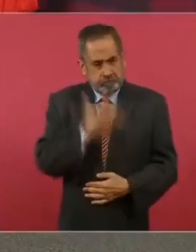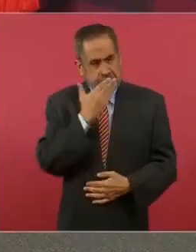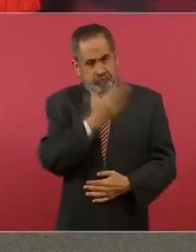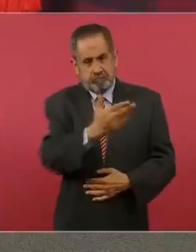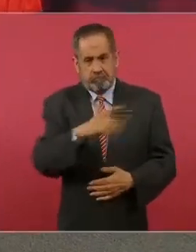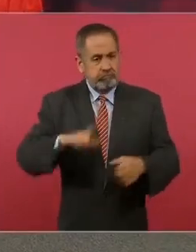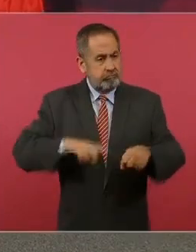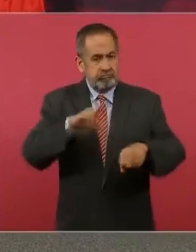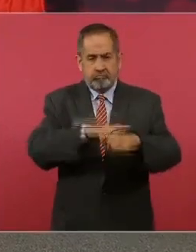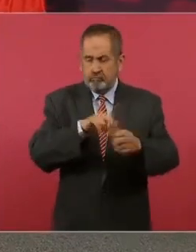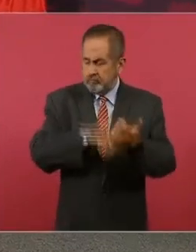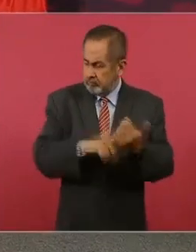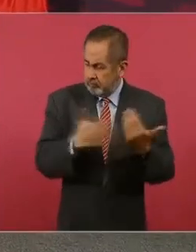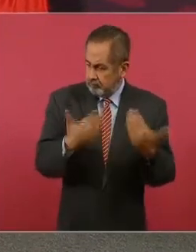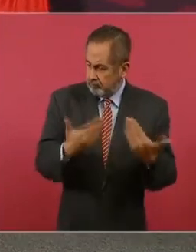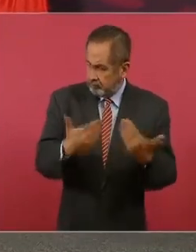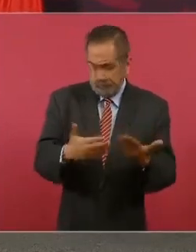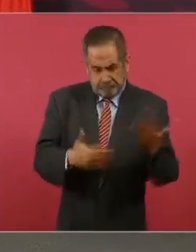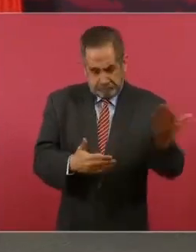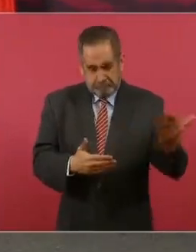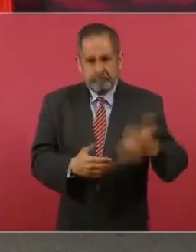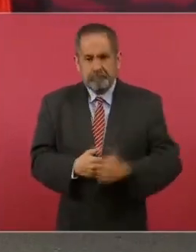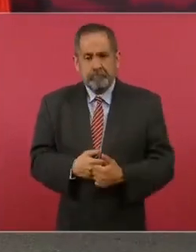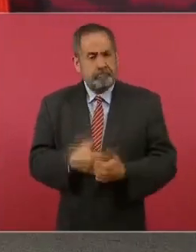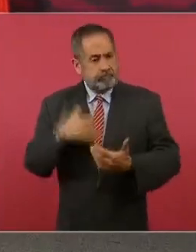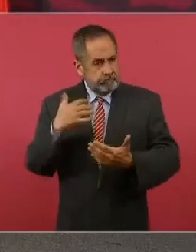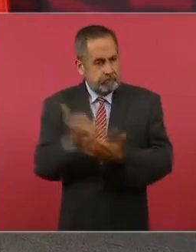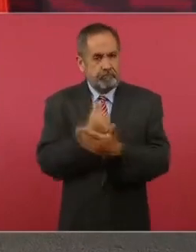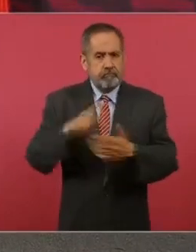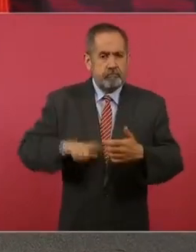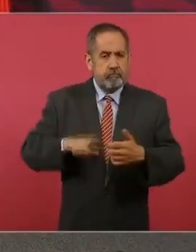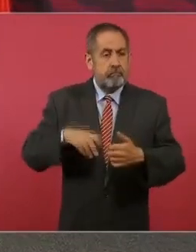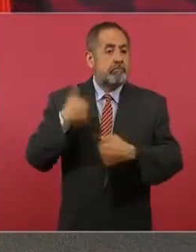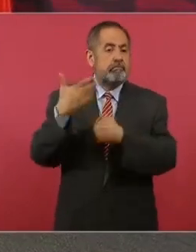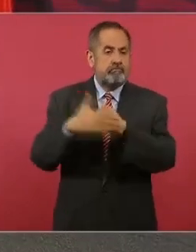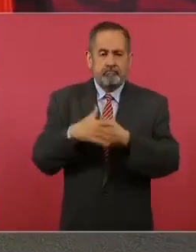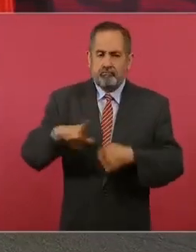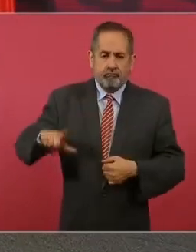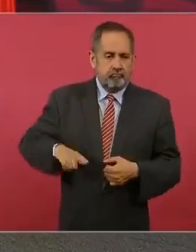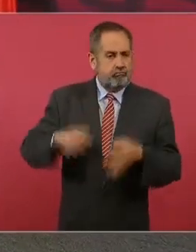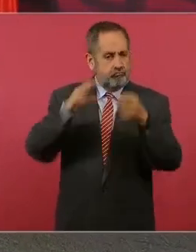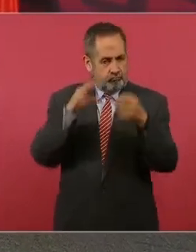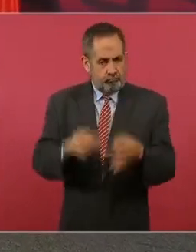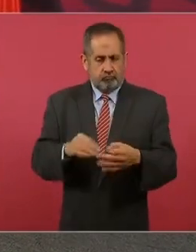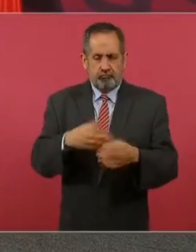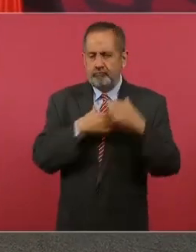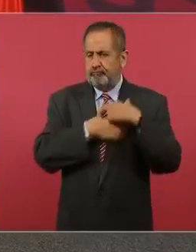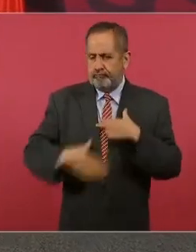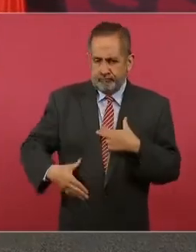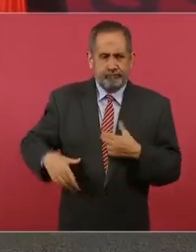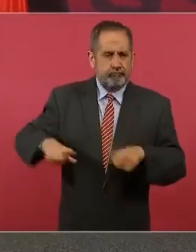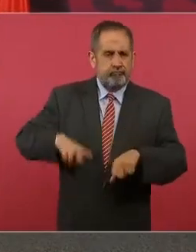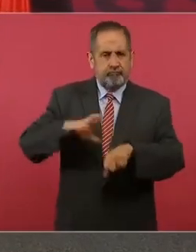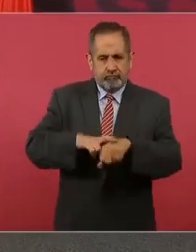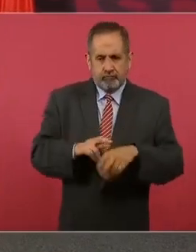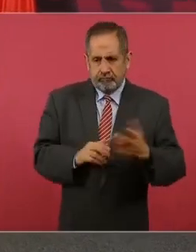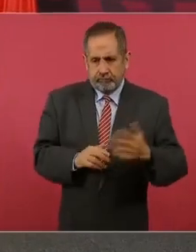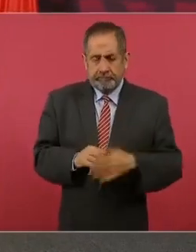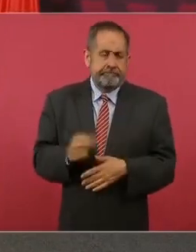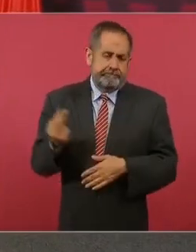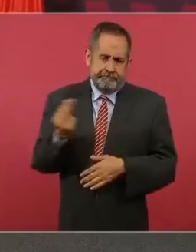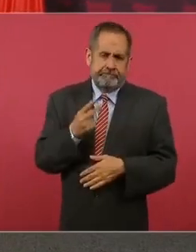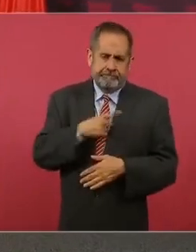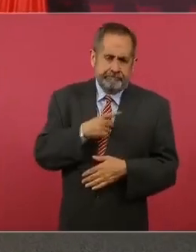gobernador ahora electo y luego va a ser gobernador constitucional, y necesitamos tener